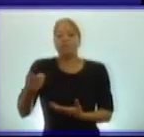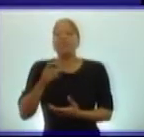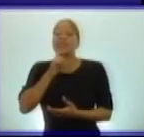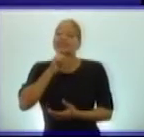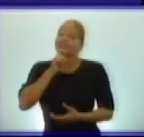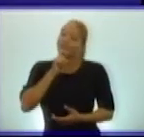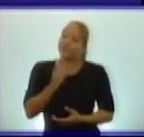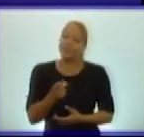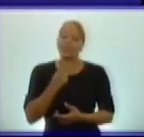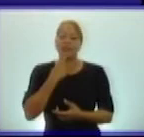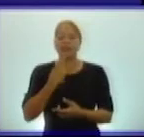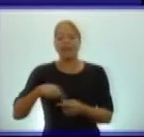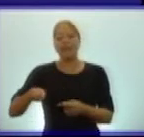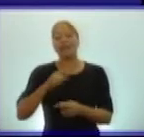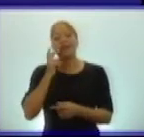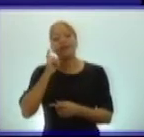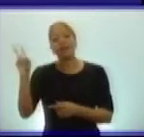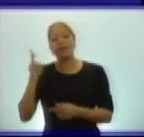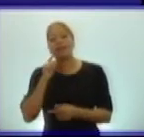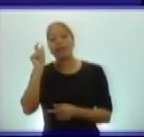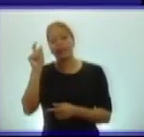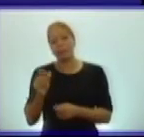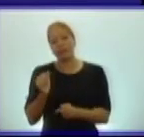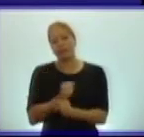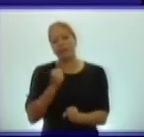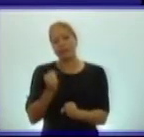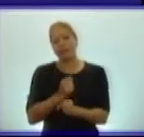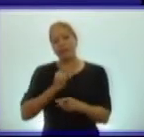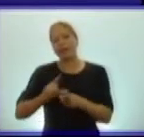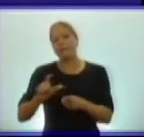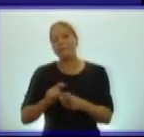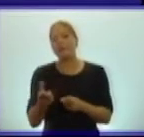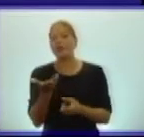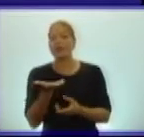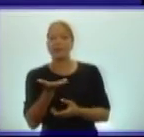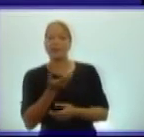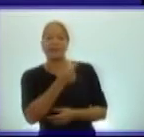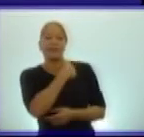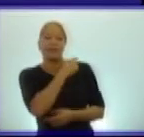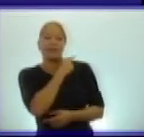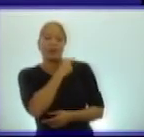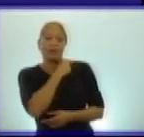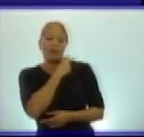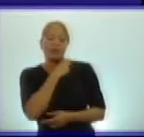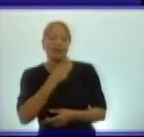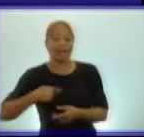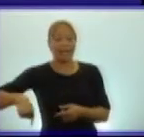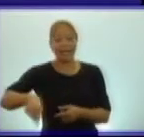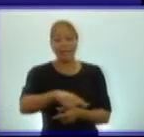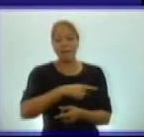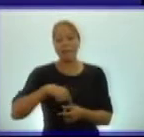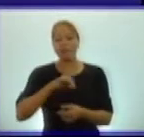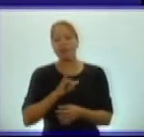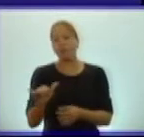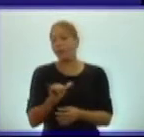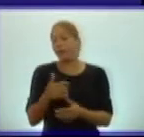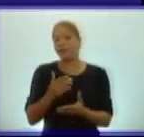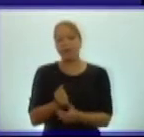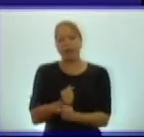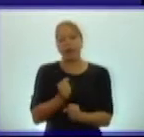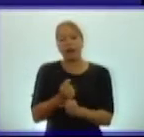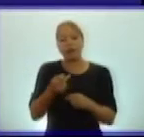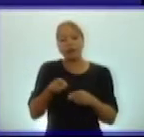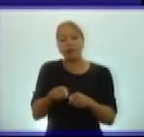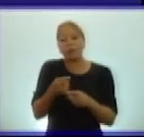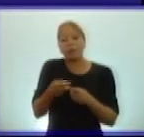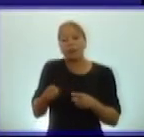cuán incómoda era la vida también del campesino dependiente en el mismo espacio geográfico de vida, porque además ambos